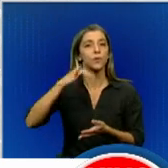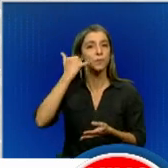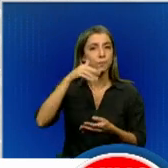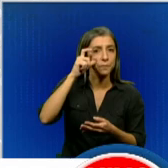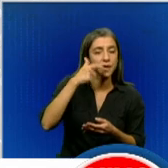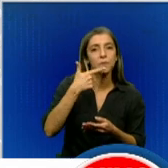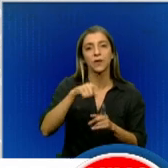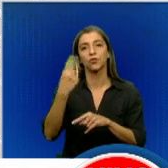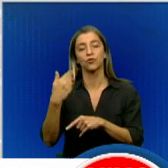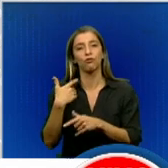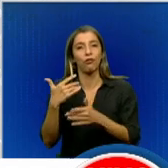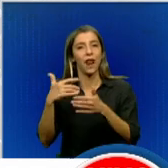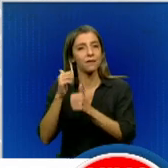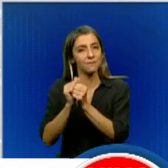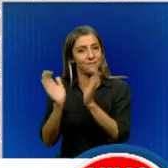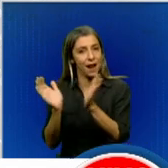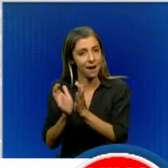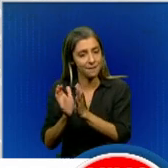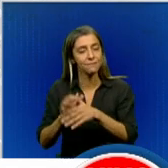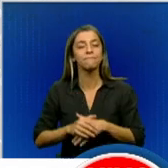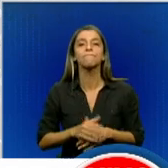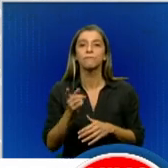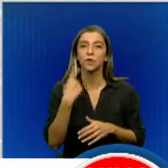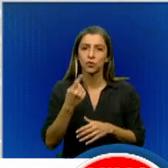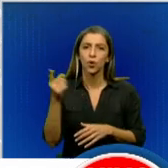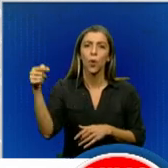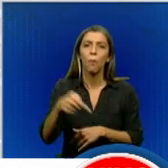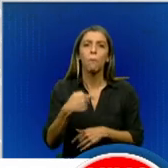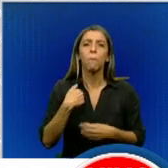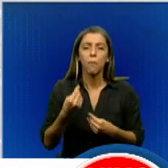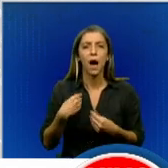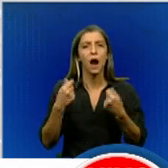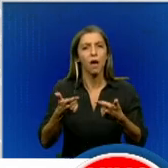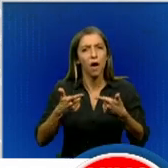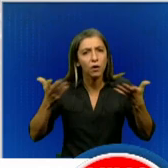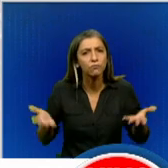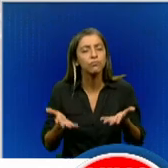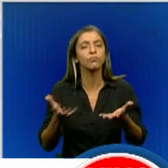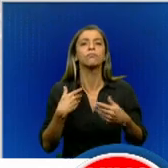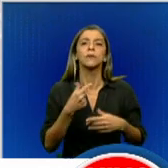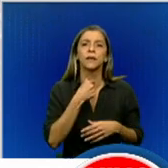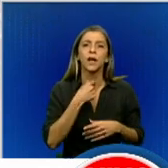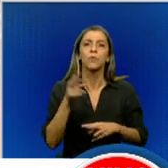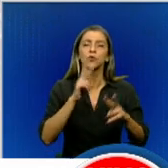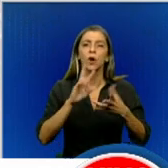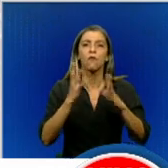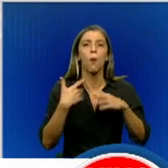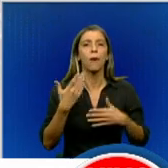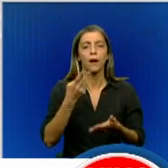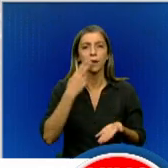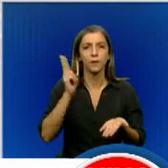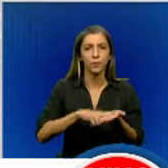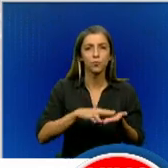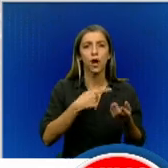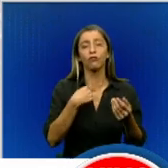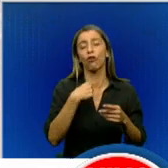venimos a sesionar y también para fortalecer el carácter progresivo que queremos darle al impuesto de ganancia de sociedades y venimos hoy